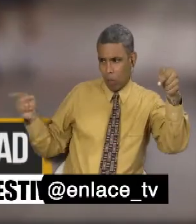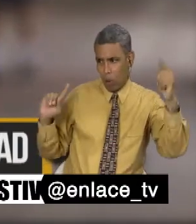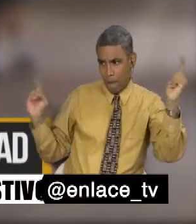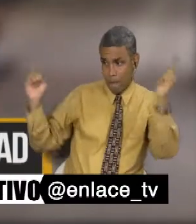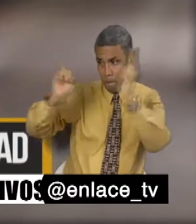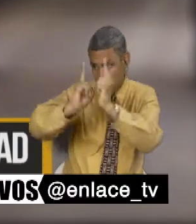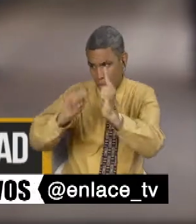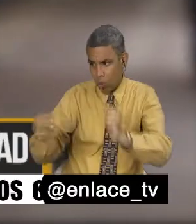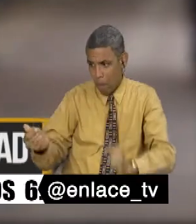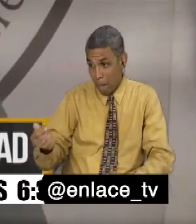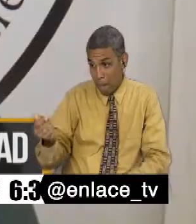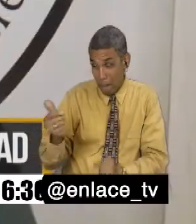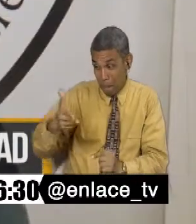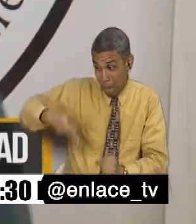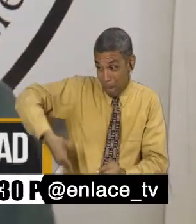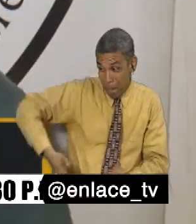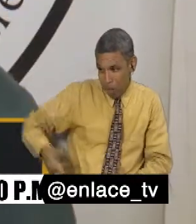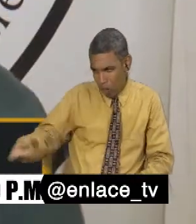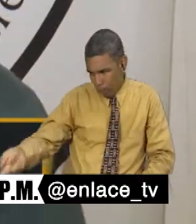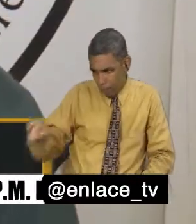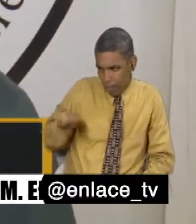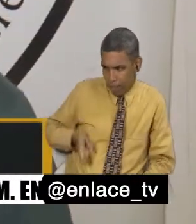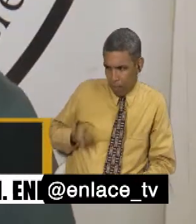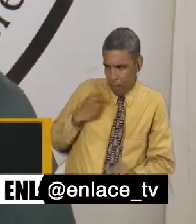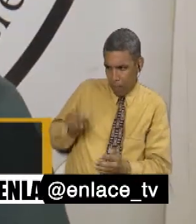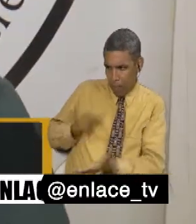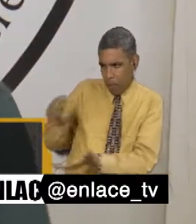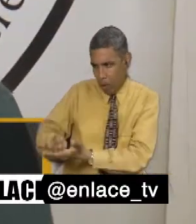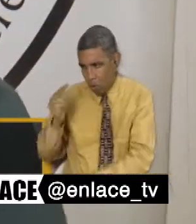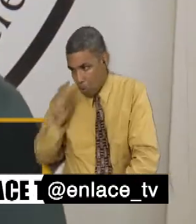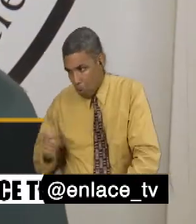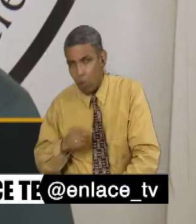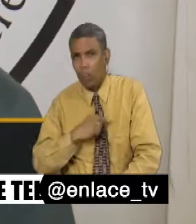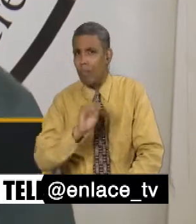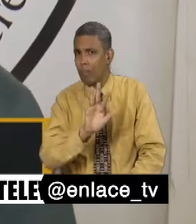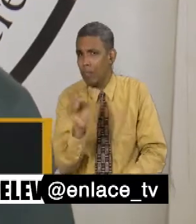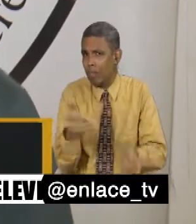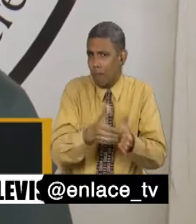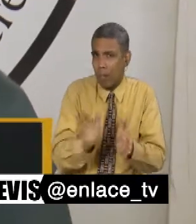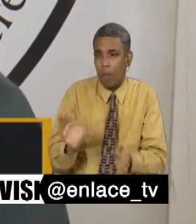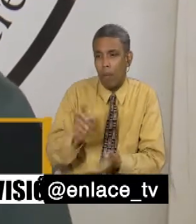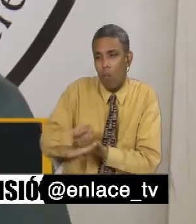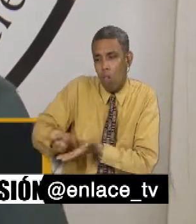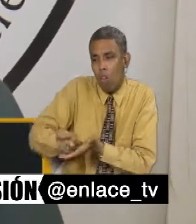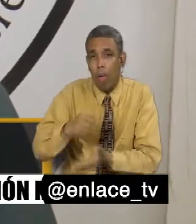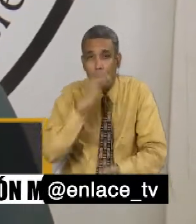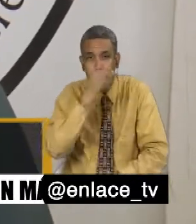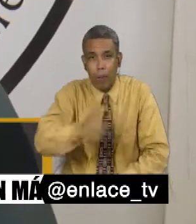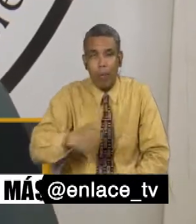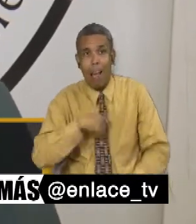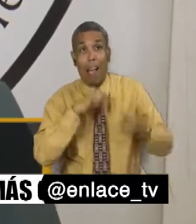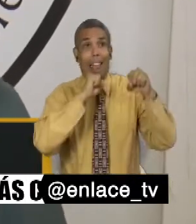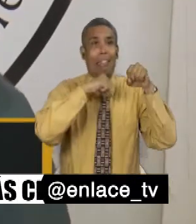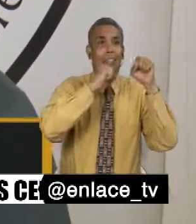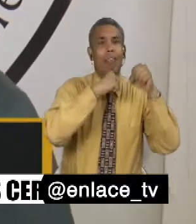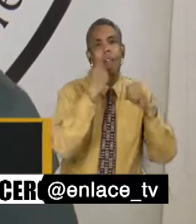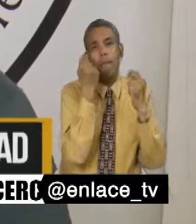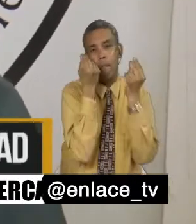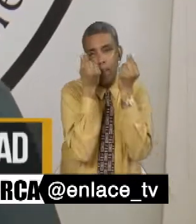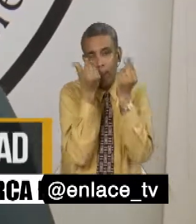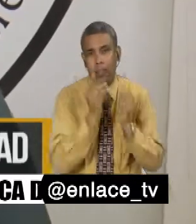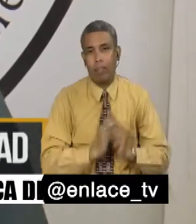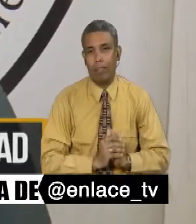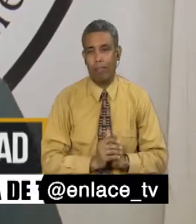de Barranca Bermeja. Entre 50 mil, 100 mil, según la actividad que vaya a desarrollar el menor, los ponen